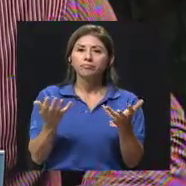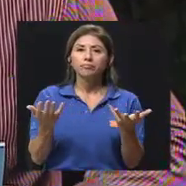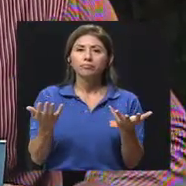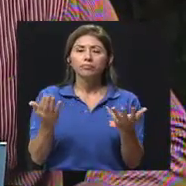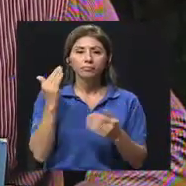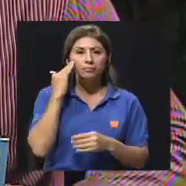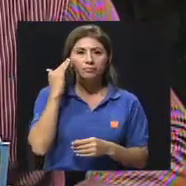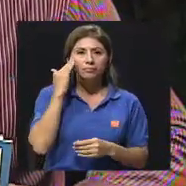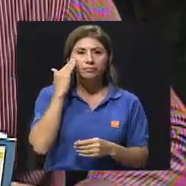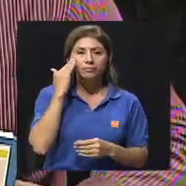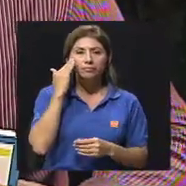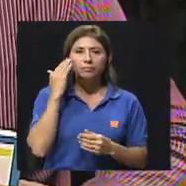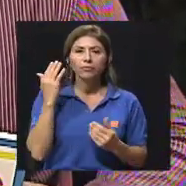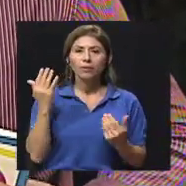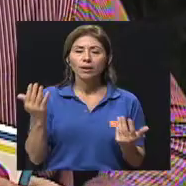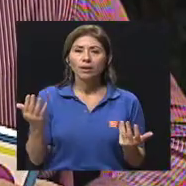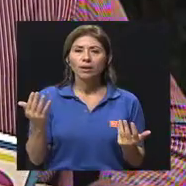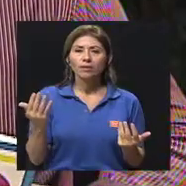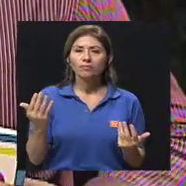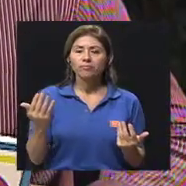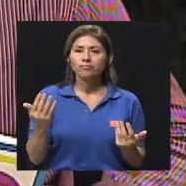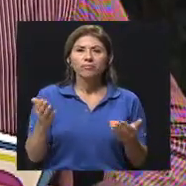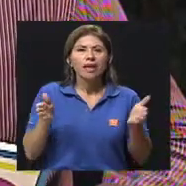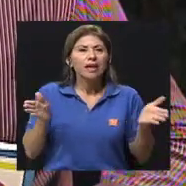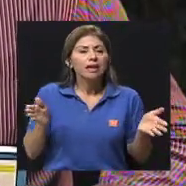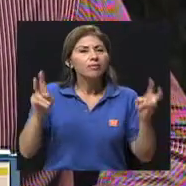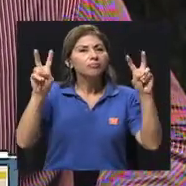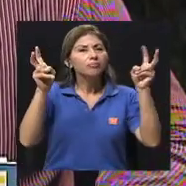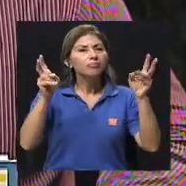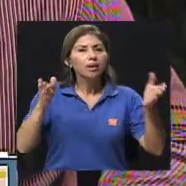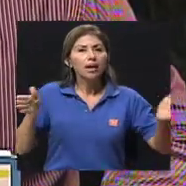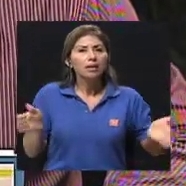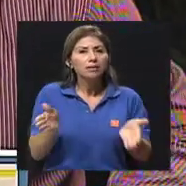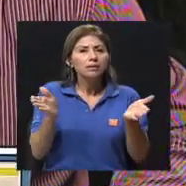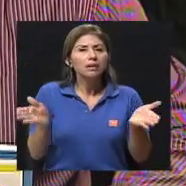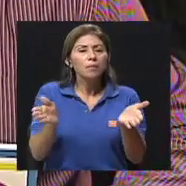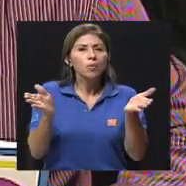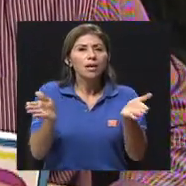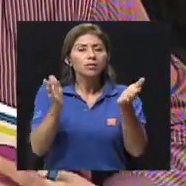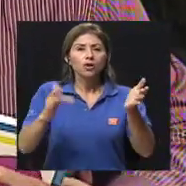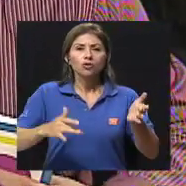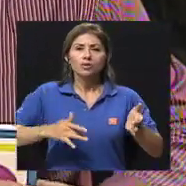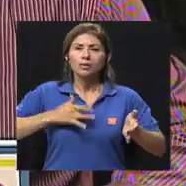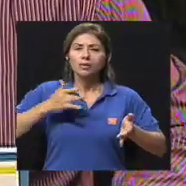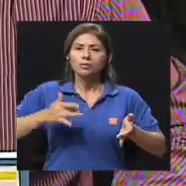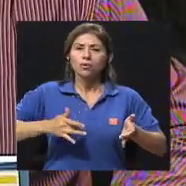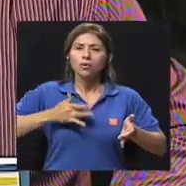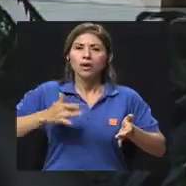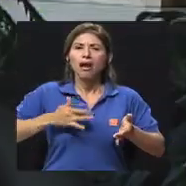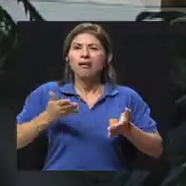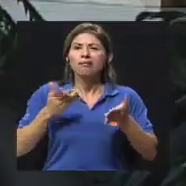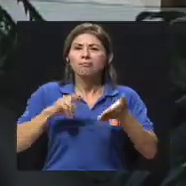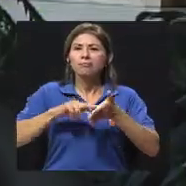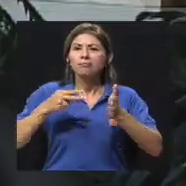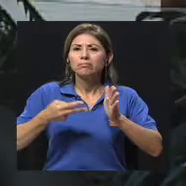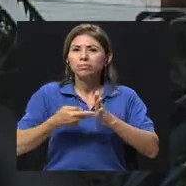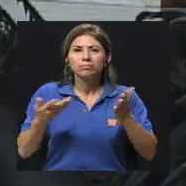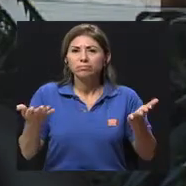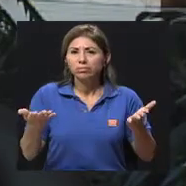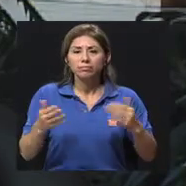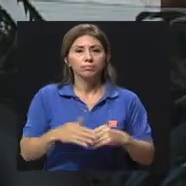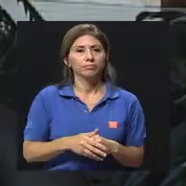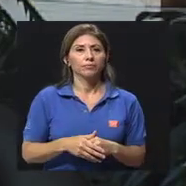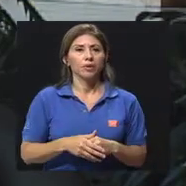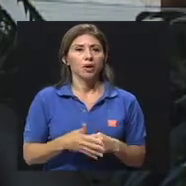quisiéramos saber qué es estimulación sensorial. ¿Cómo lo definen? Bueno,